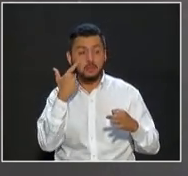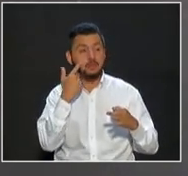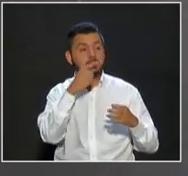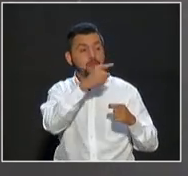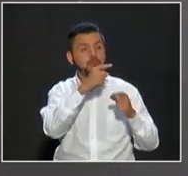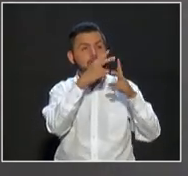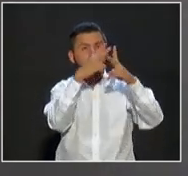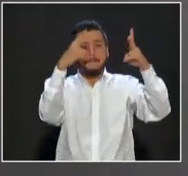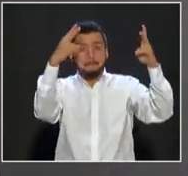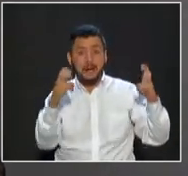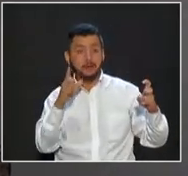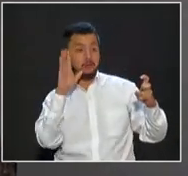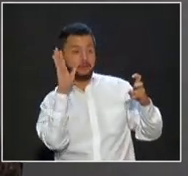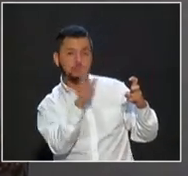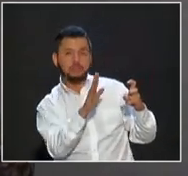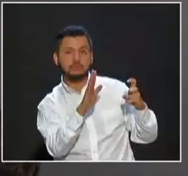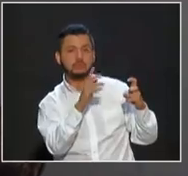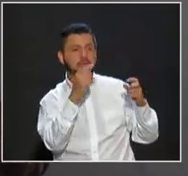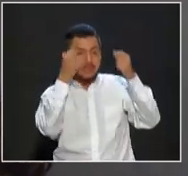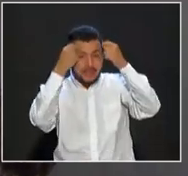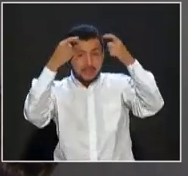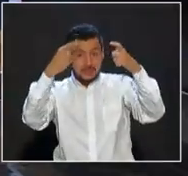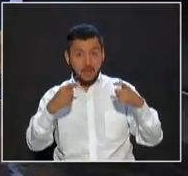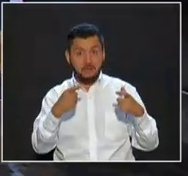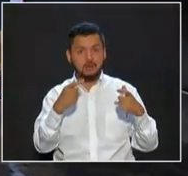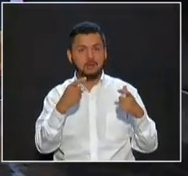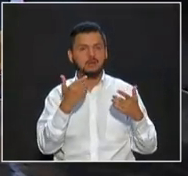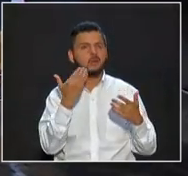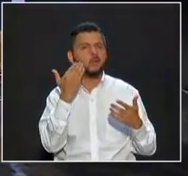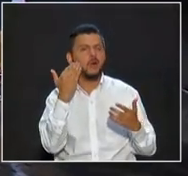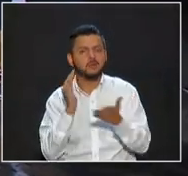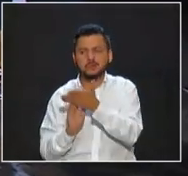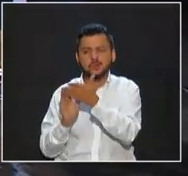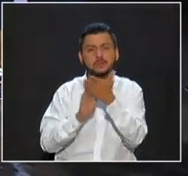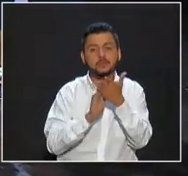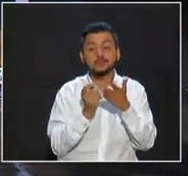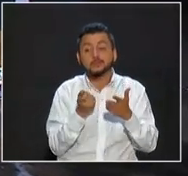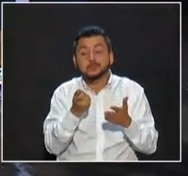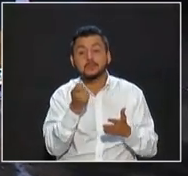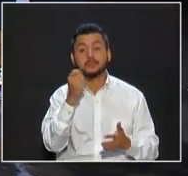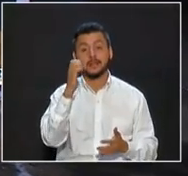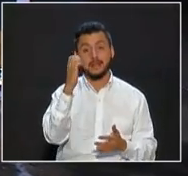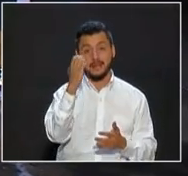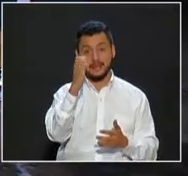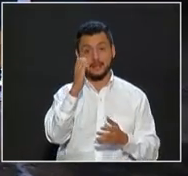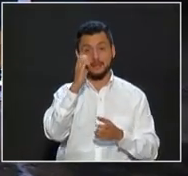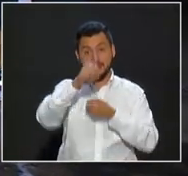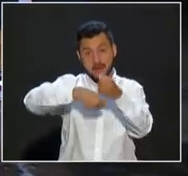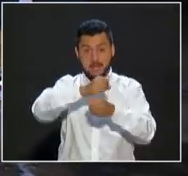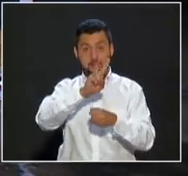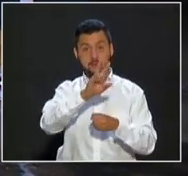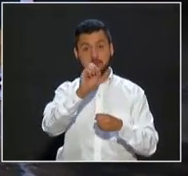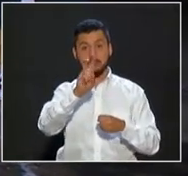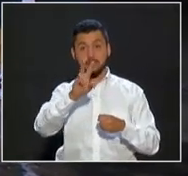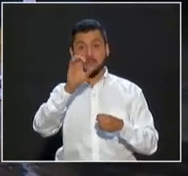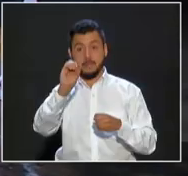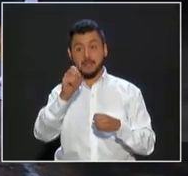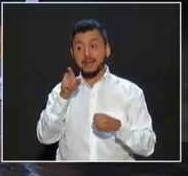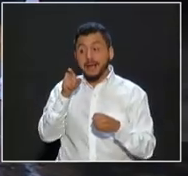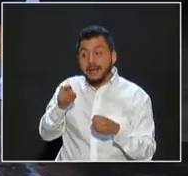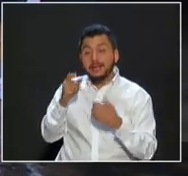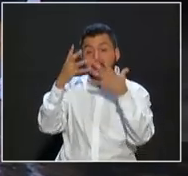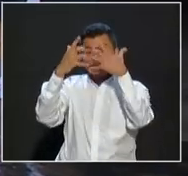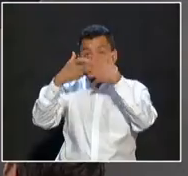tutía hay que hacerlo el 1º de enero y a eso me comprometo vamos a transformarla en una empresa industrial comercial ciento por ciento